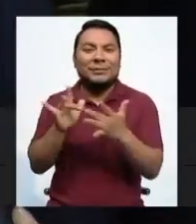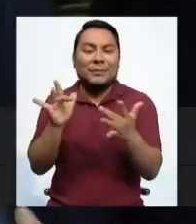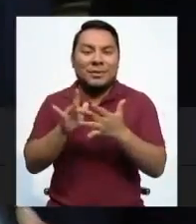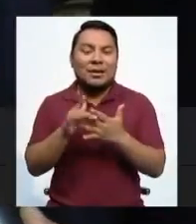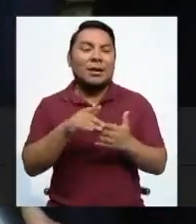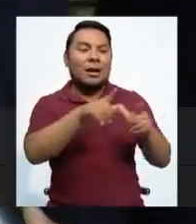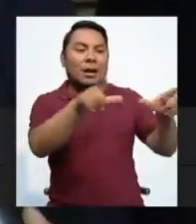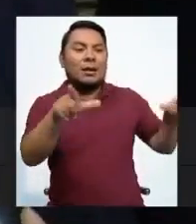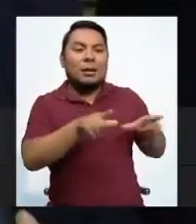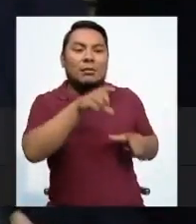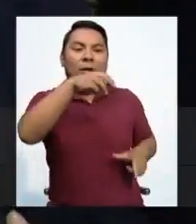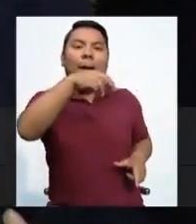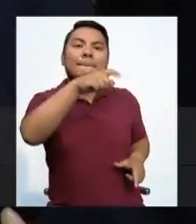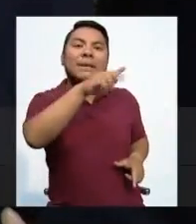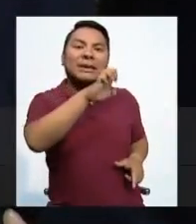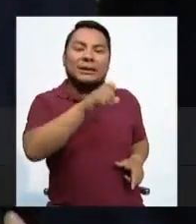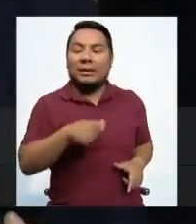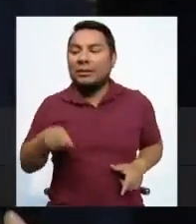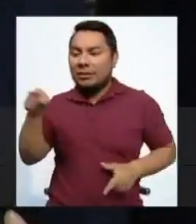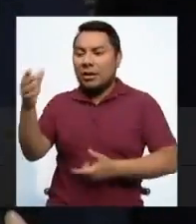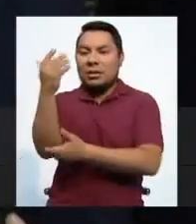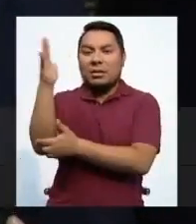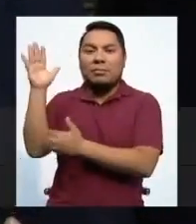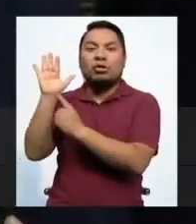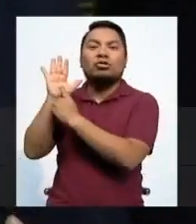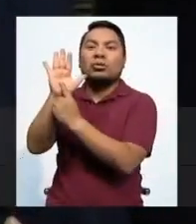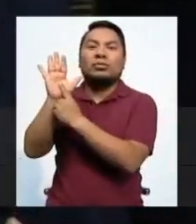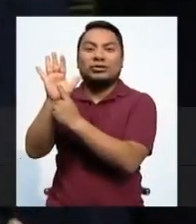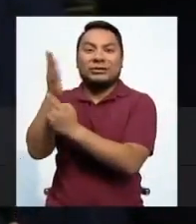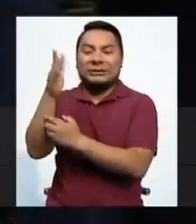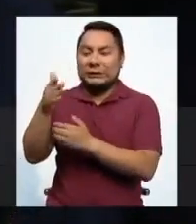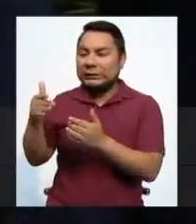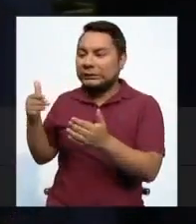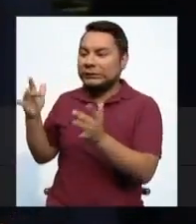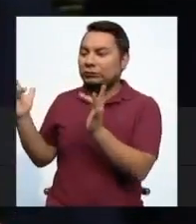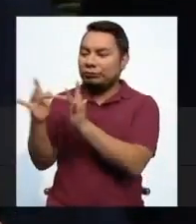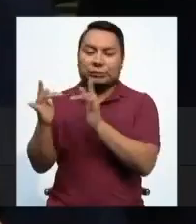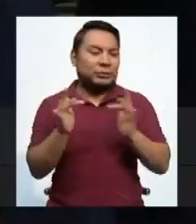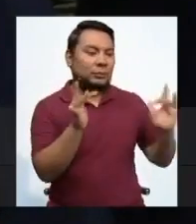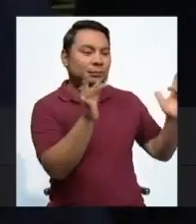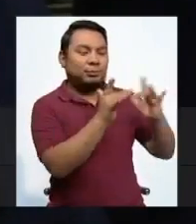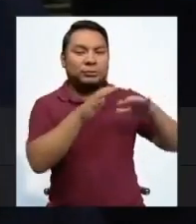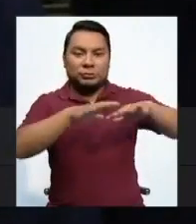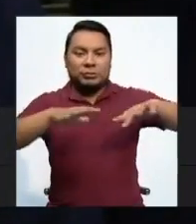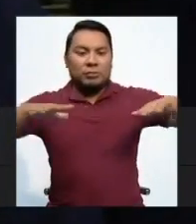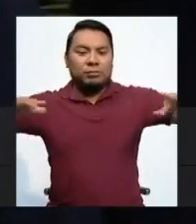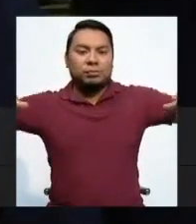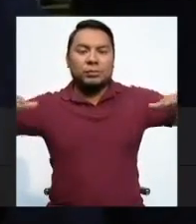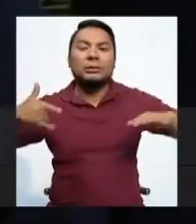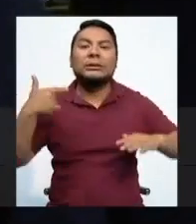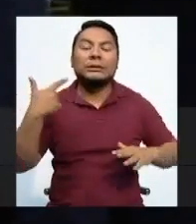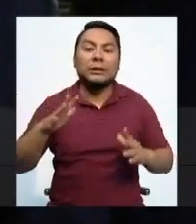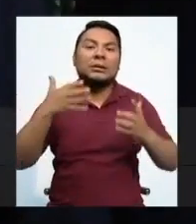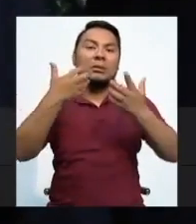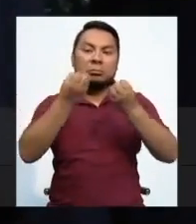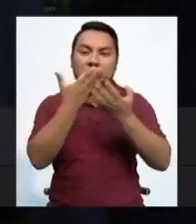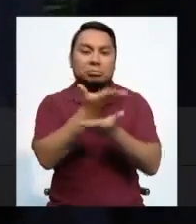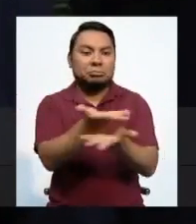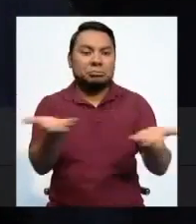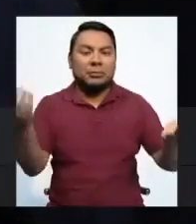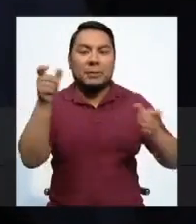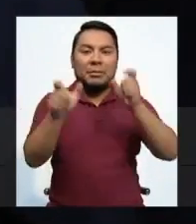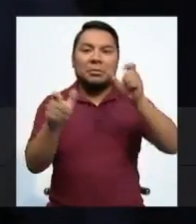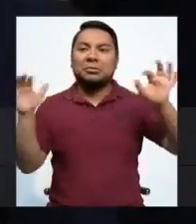de la Exposición por el otro lado. Y aquí también hay universidades, hay distintas empresas, los cuales van a tener un buen espacio